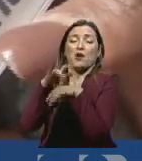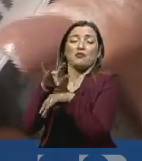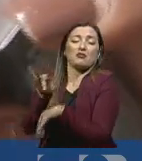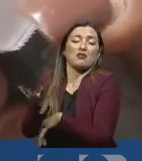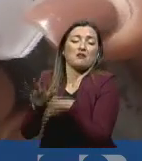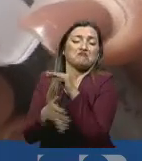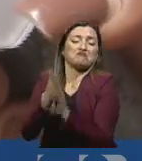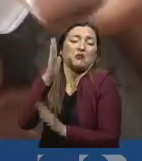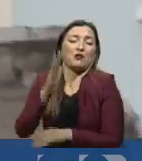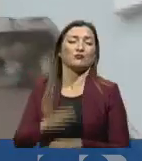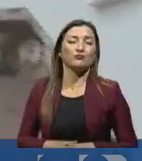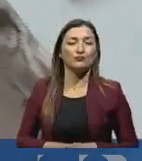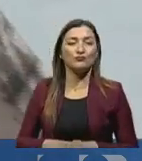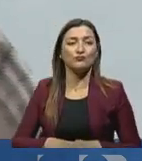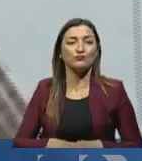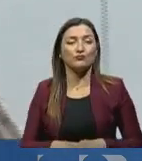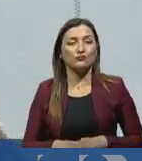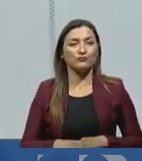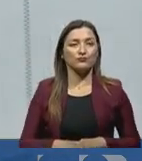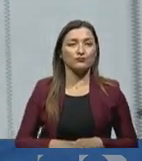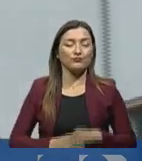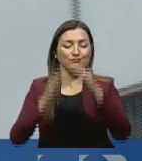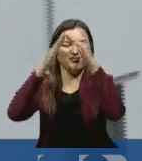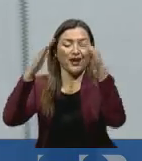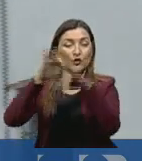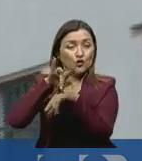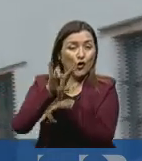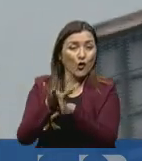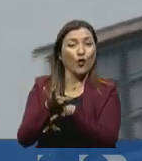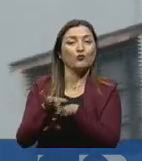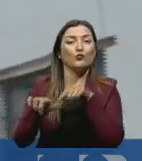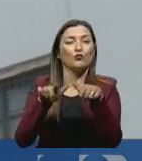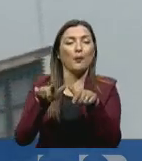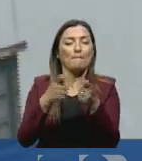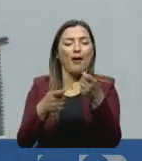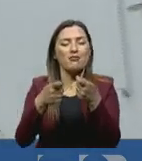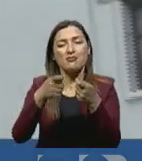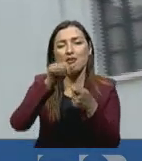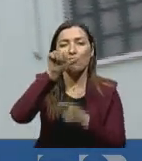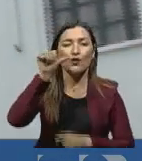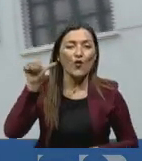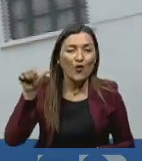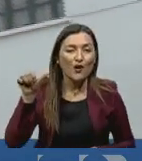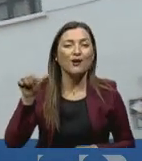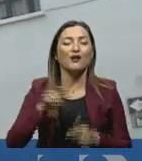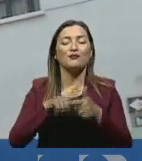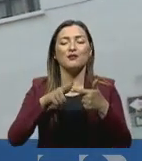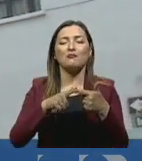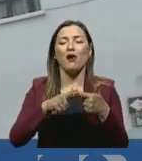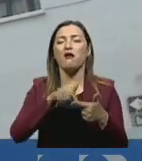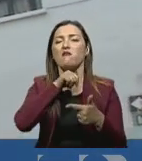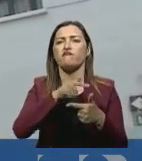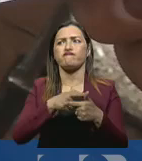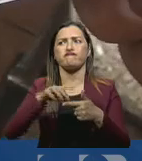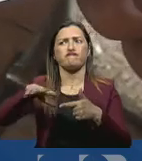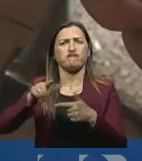abandonan se van por otro lado aseguran que estas casas abandonadas son escenario de ventas de sustancias ilícitas y cometimiento de